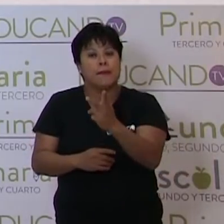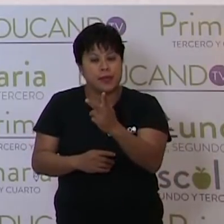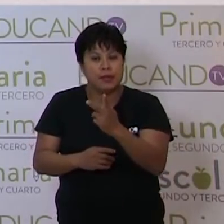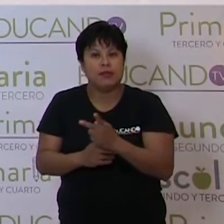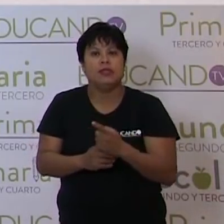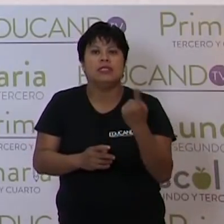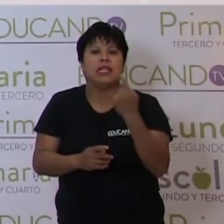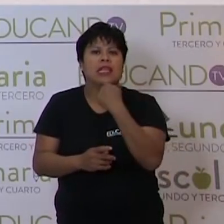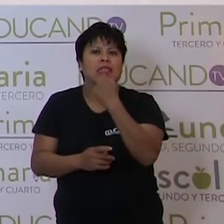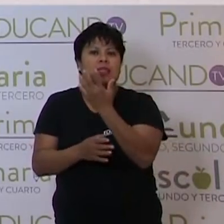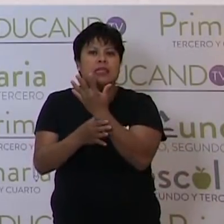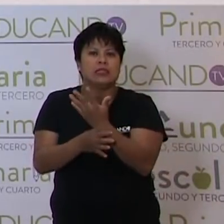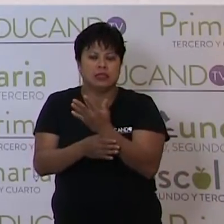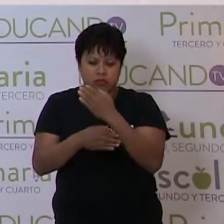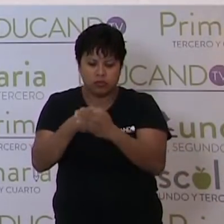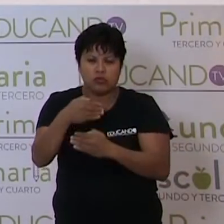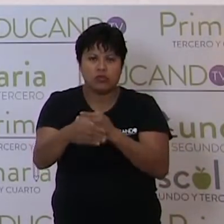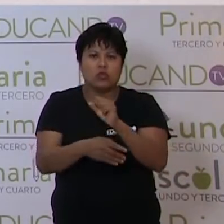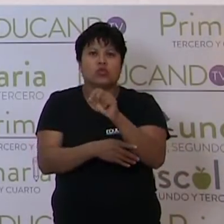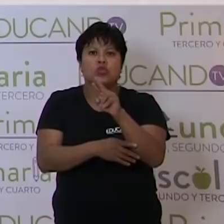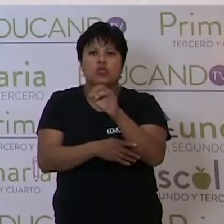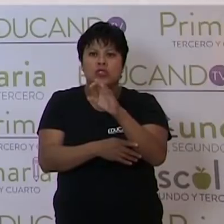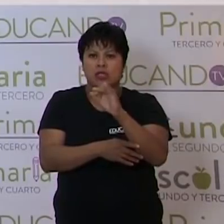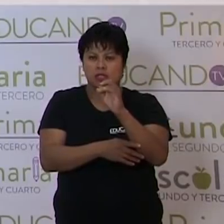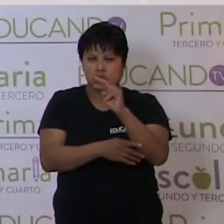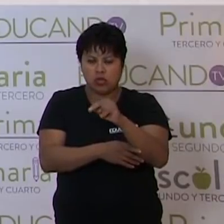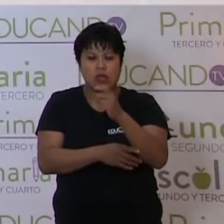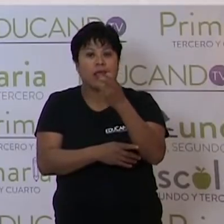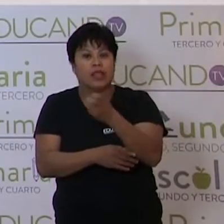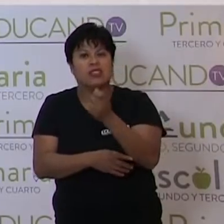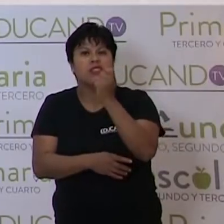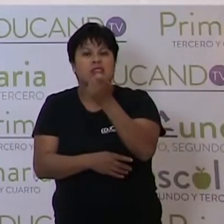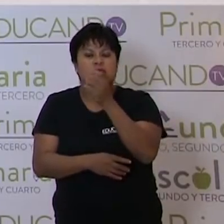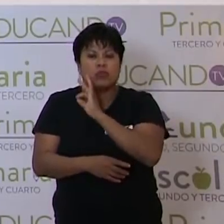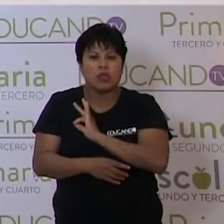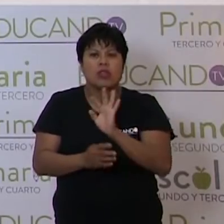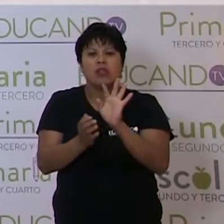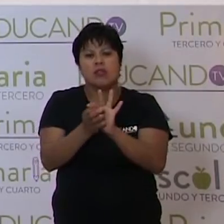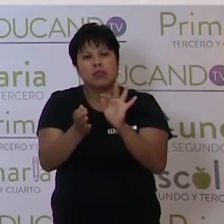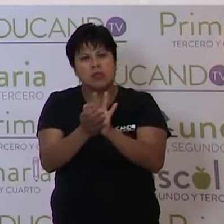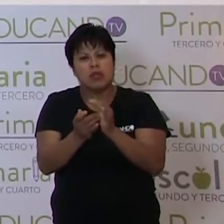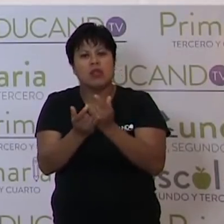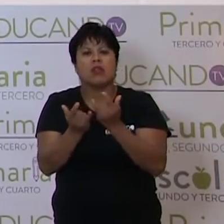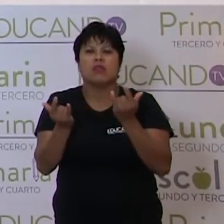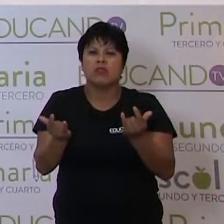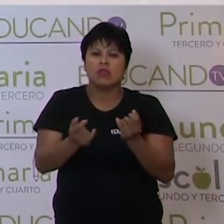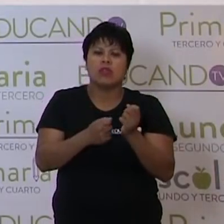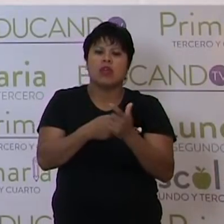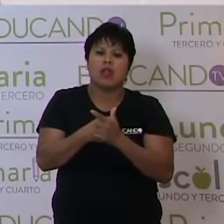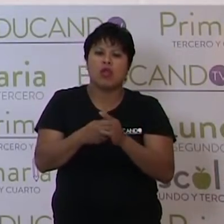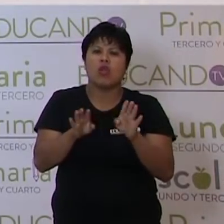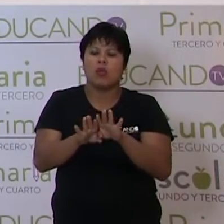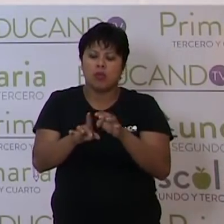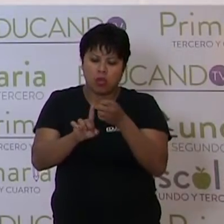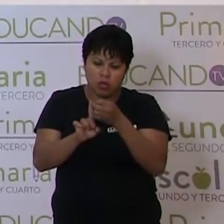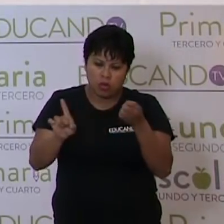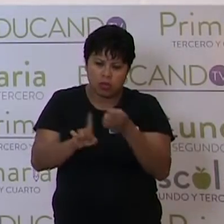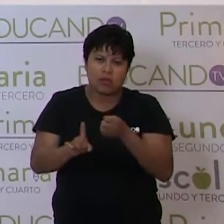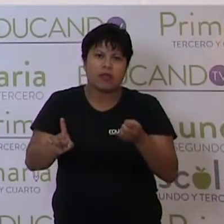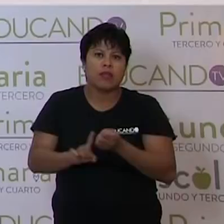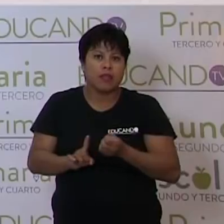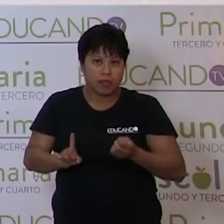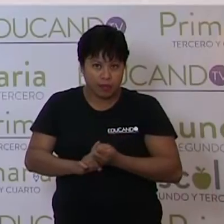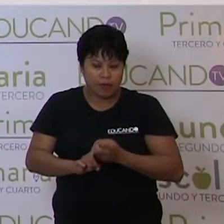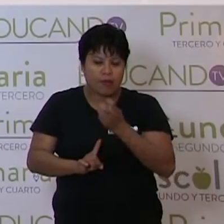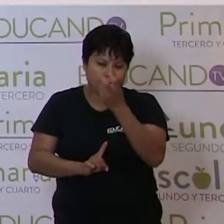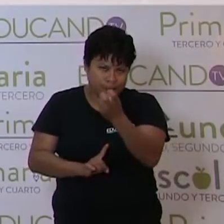que indican sucesión, es decir, palabras que nos permiten contar algo de forma ordenada. De eso